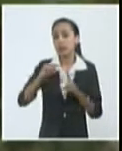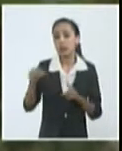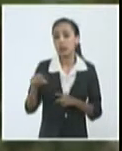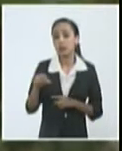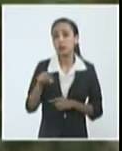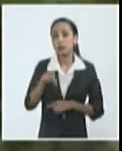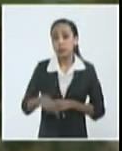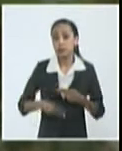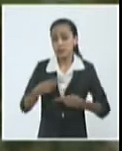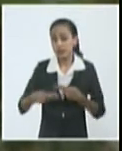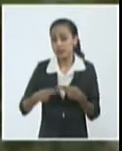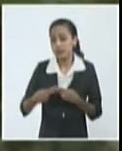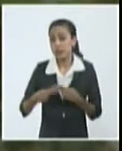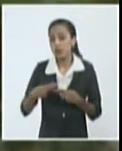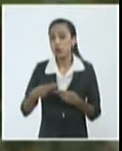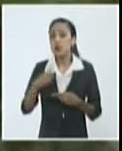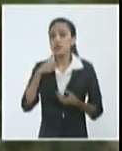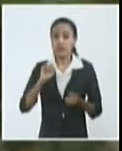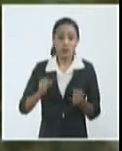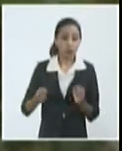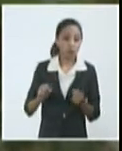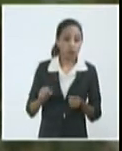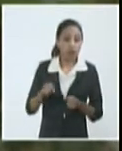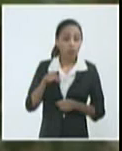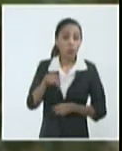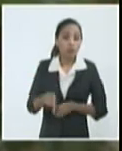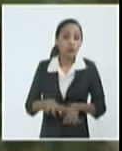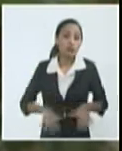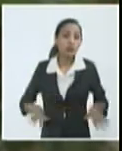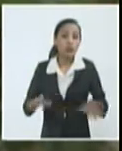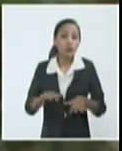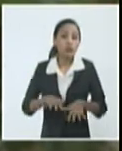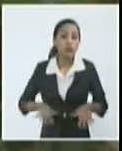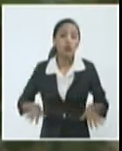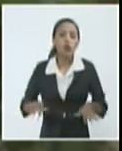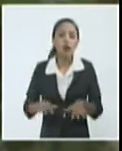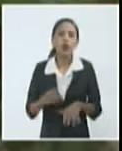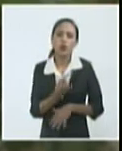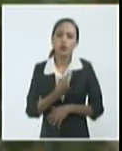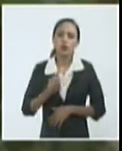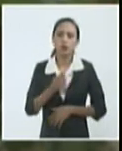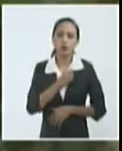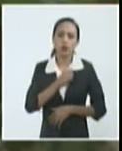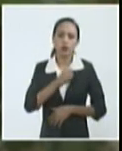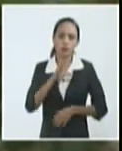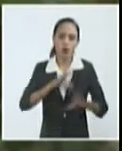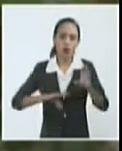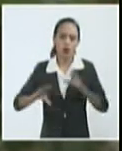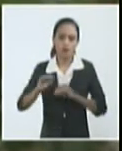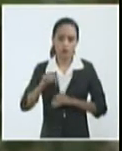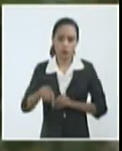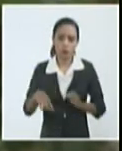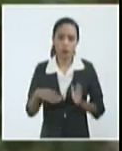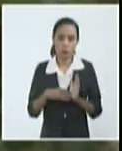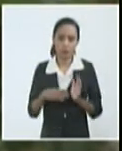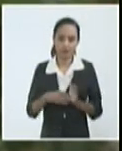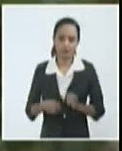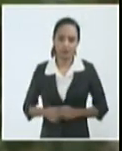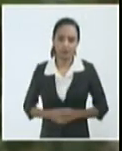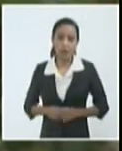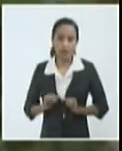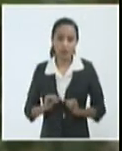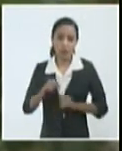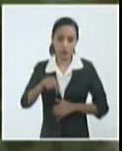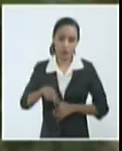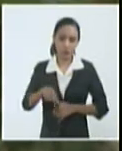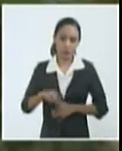construyendo alrededor de esta situación, es que queremos hablar en la tarde de hoy. Tenemos que partir